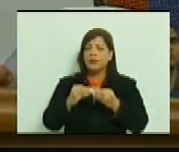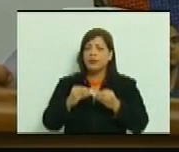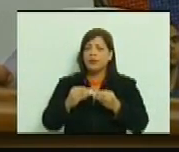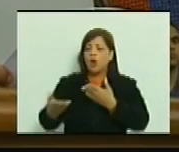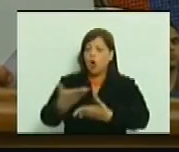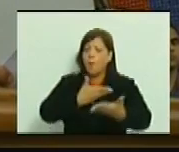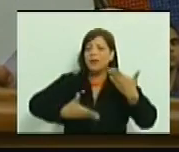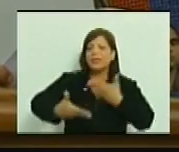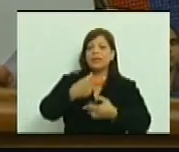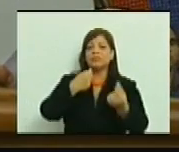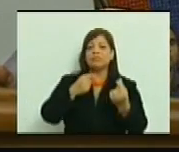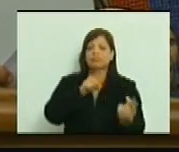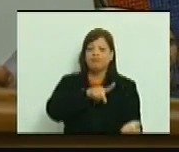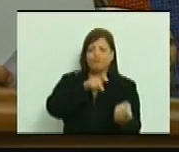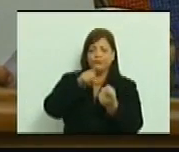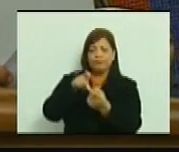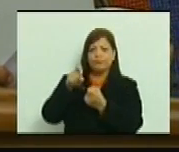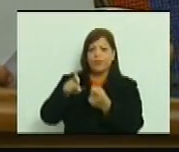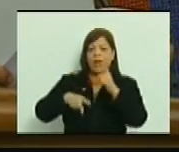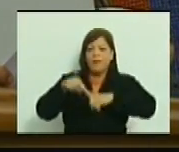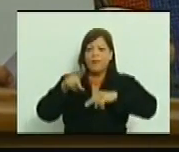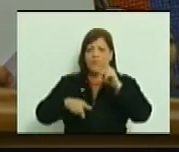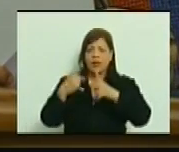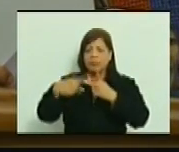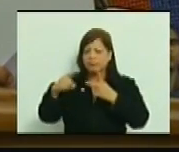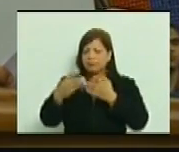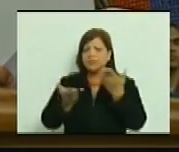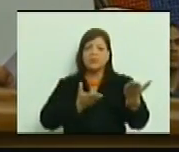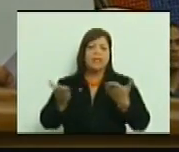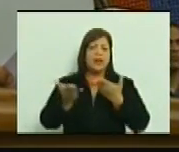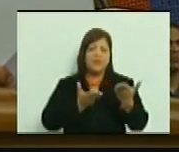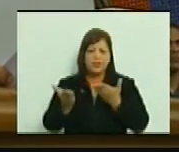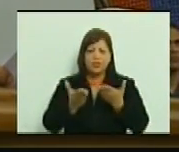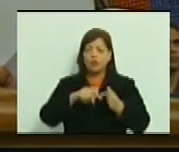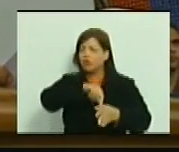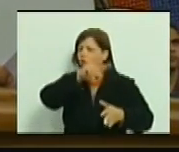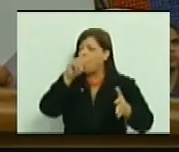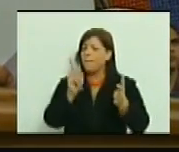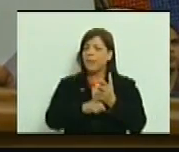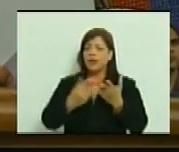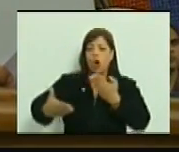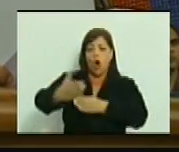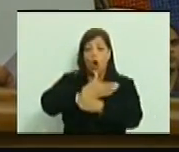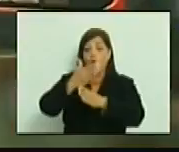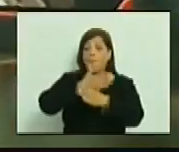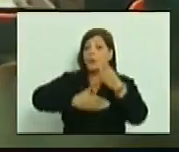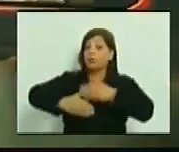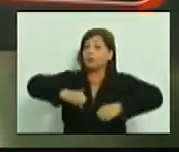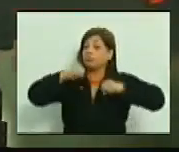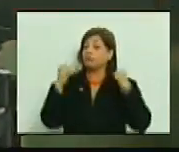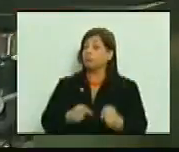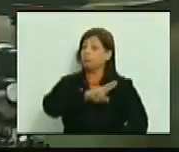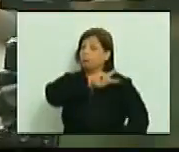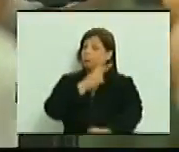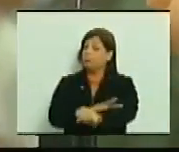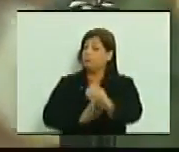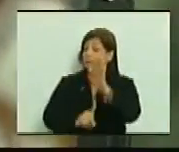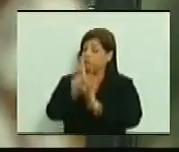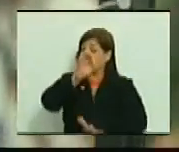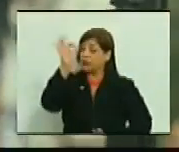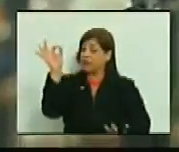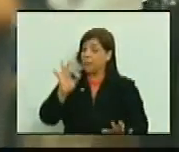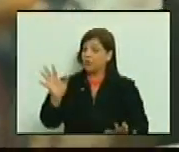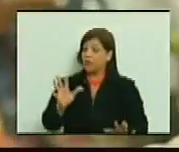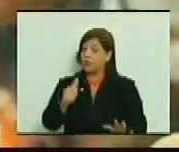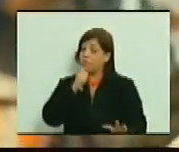comercialización y financiamiento de bienes y servicios agrícolas sobre la base de criterios de cooperación y máxima eficiencia a través